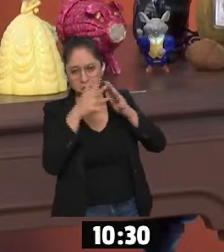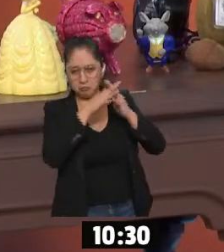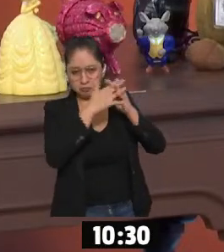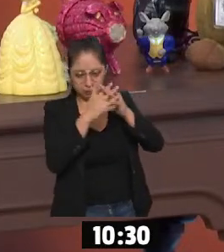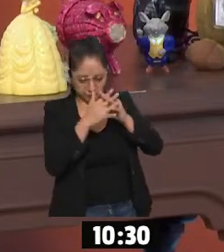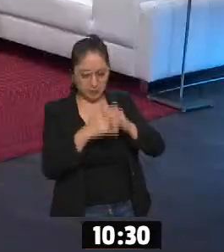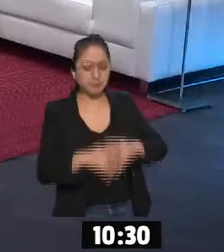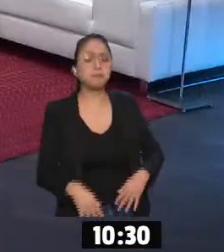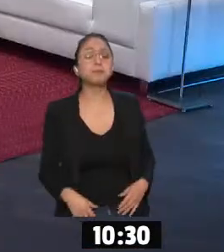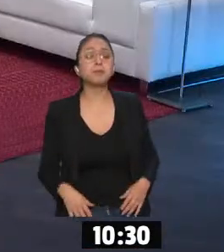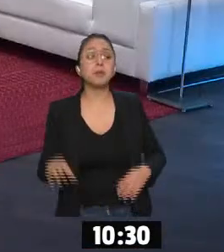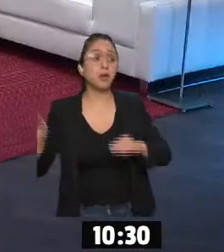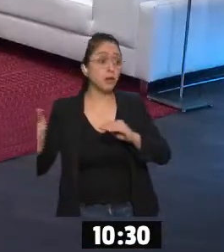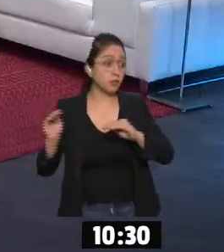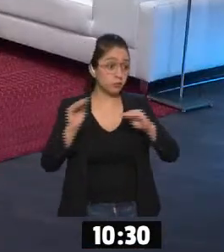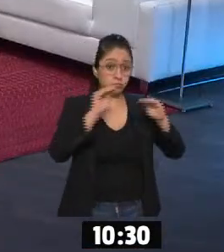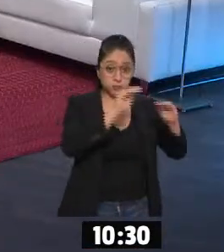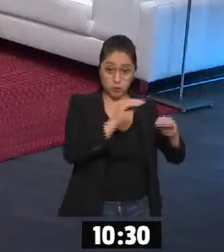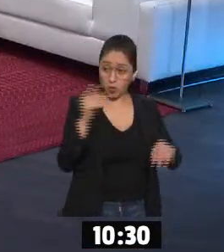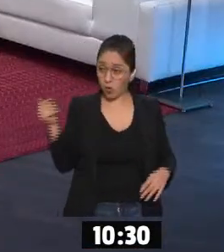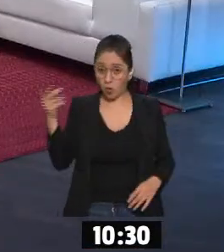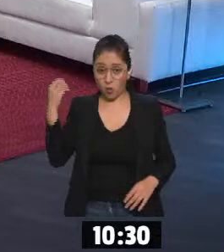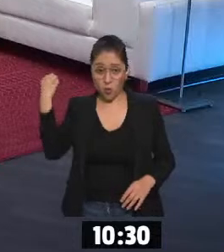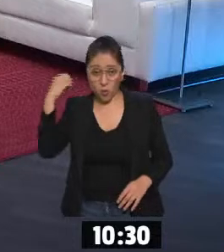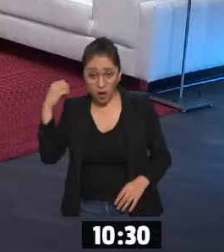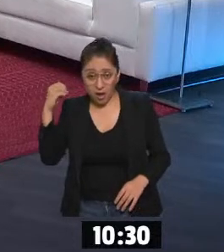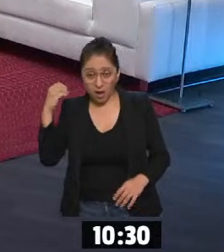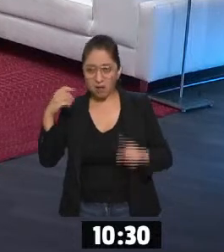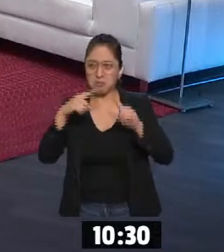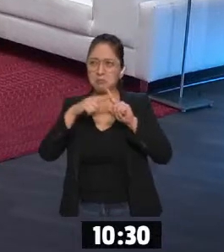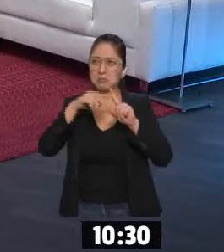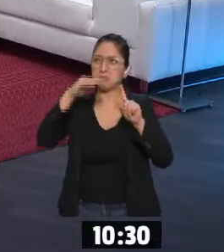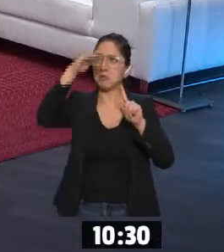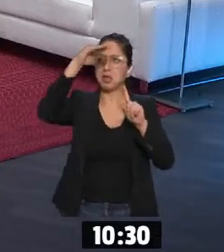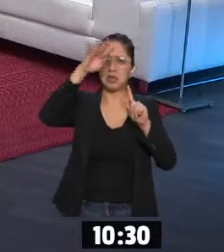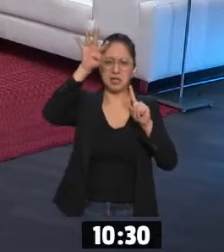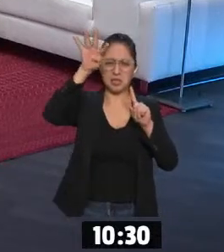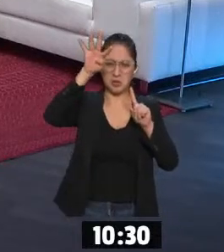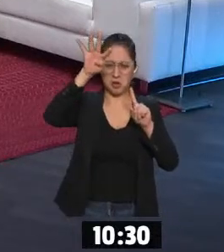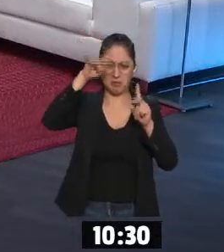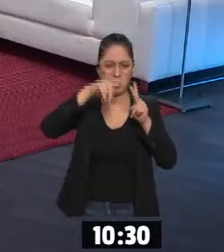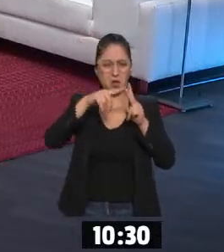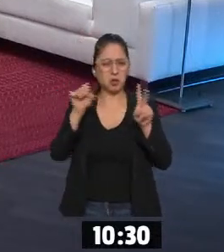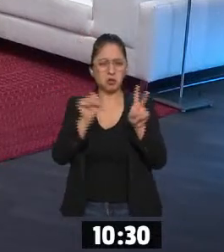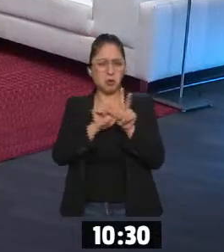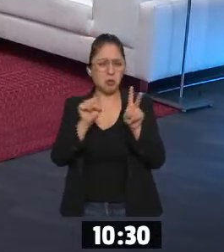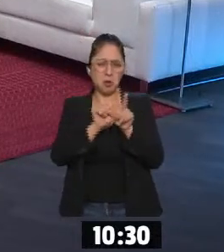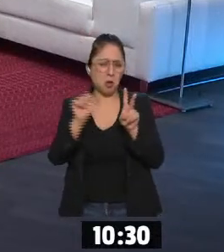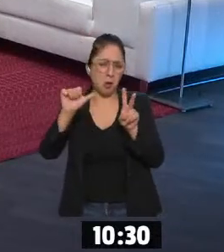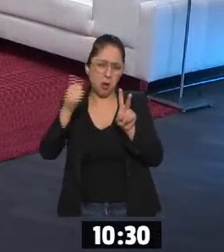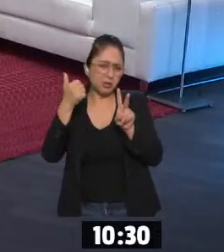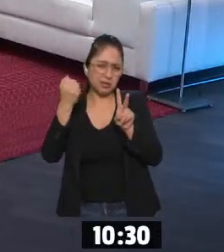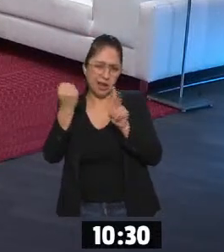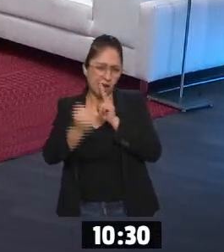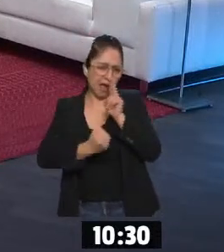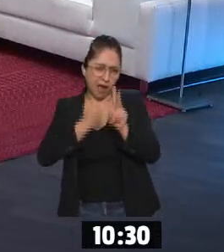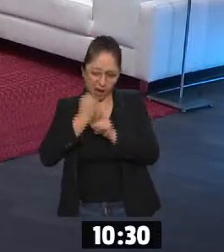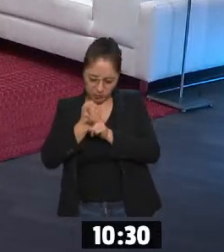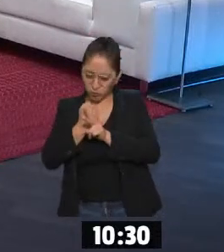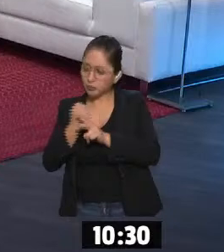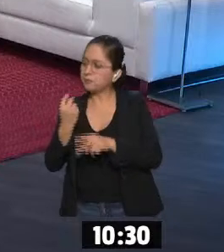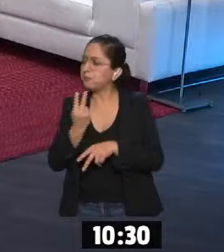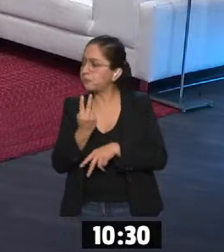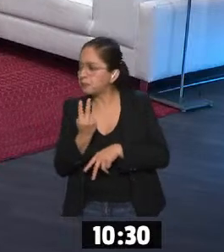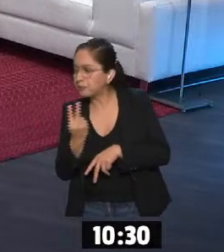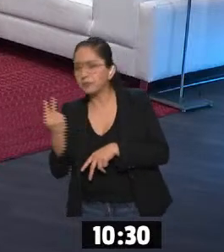a uno con el sobrinito, o sea, imagínate, el más grande tendría 19 y el otro 11 años. Ajá. Van por unos